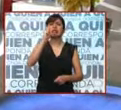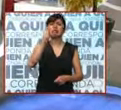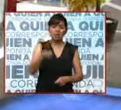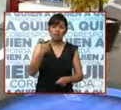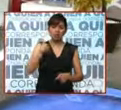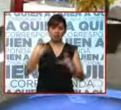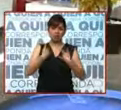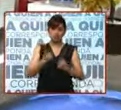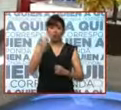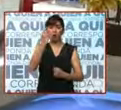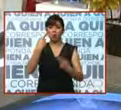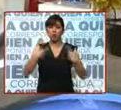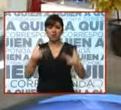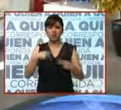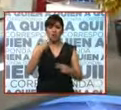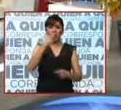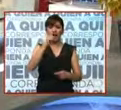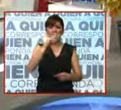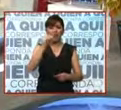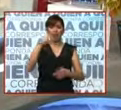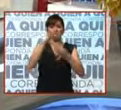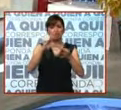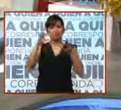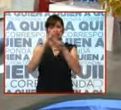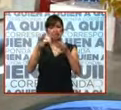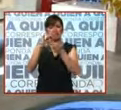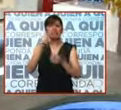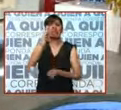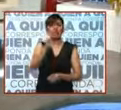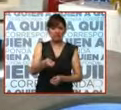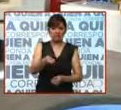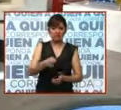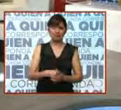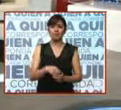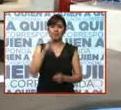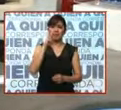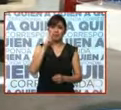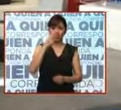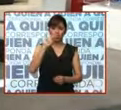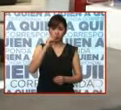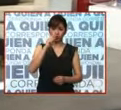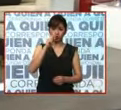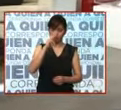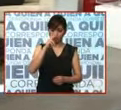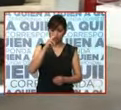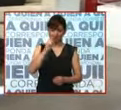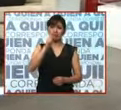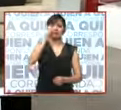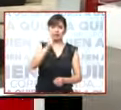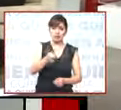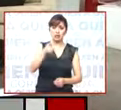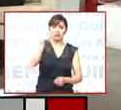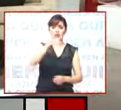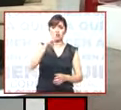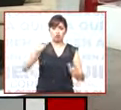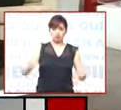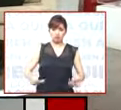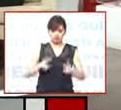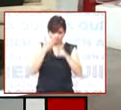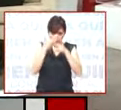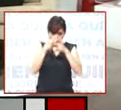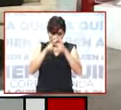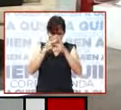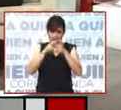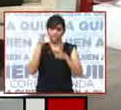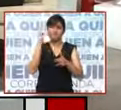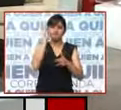entiendo, pero a lo mejor hay alguien que dice, Garralda lleva días, hable y hable de eso y nadie sabe. Bueno, ves? Mira, la osteoporosis es una enfermedad que se caracteriza porque el hueso se torna